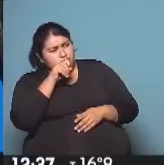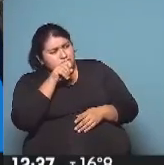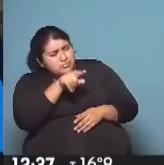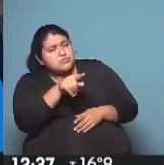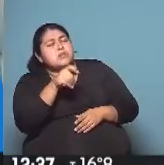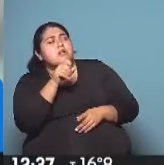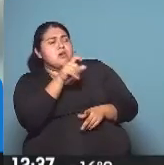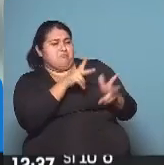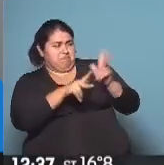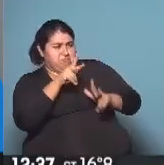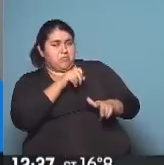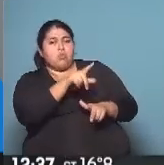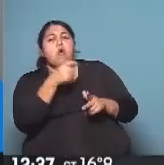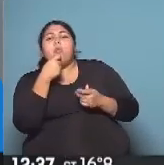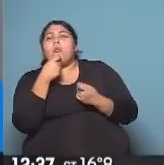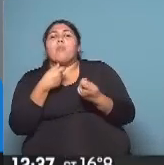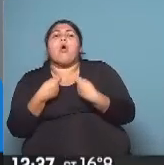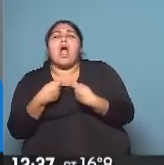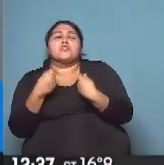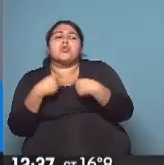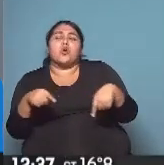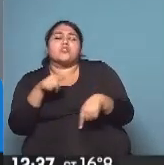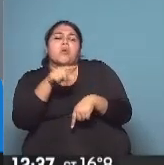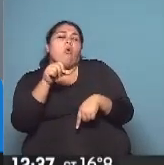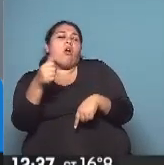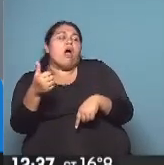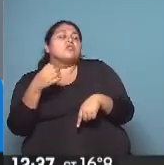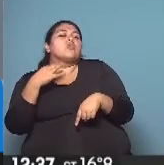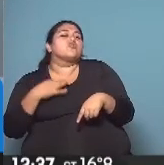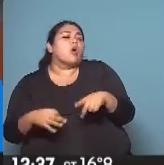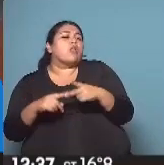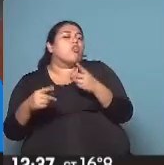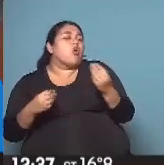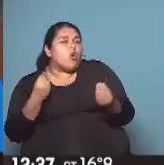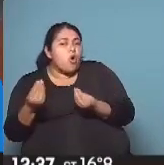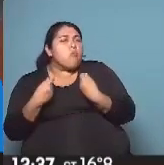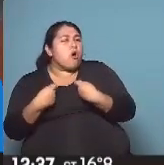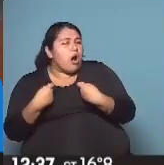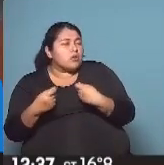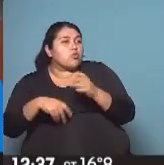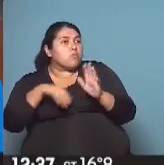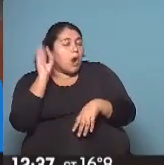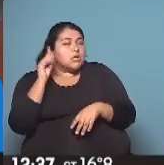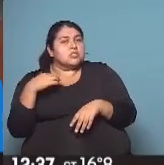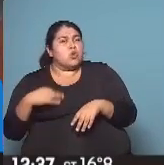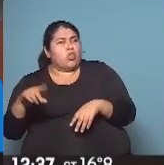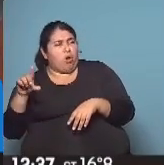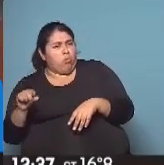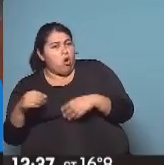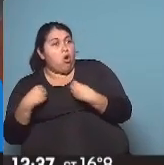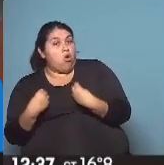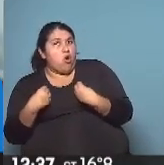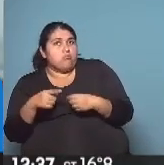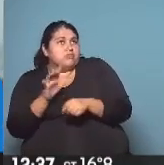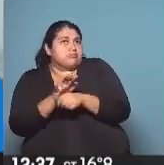vos le decís, a ver, ¿cuánto estás gastando? ¿Cuánto ganás? ¿Cuánto gastás? Y si estás gastando mucho más, además con lo que significa en este país, con lo